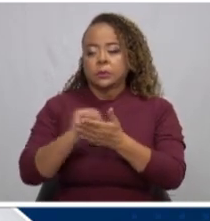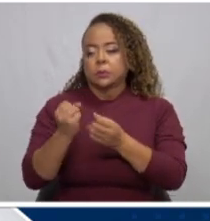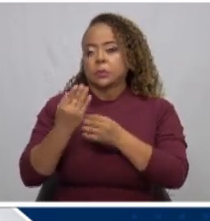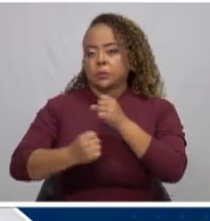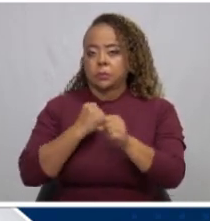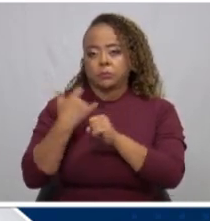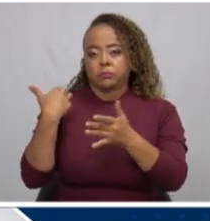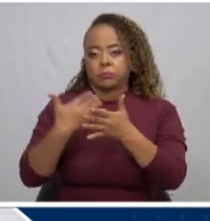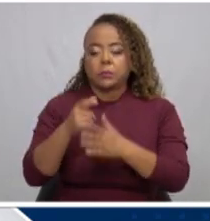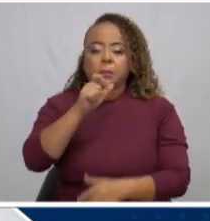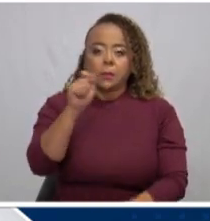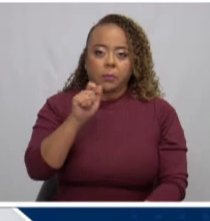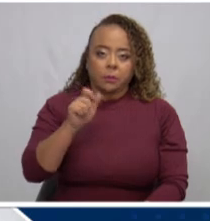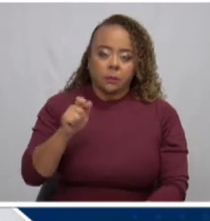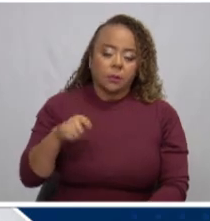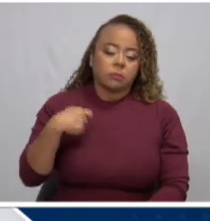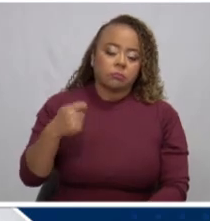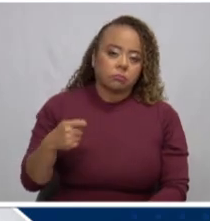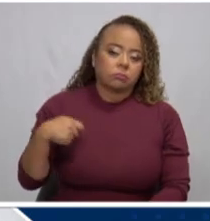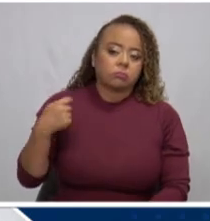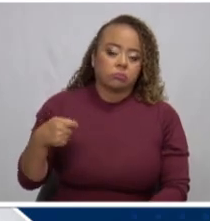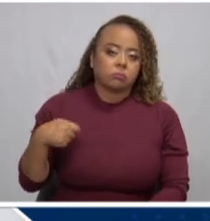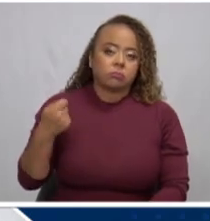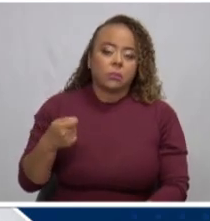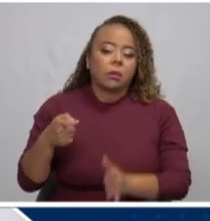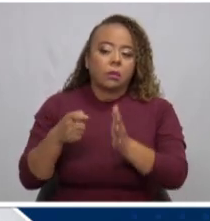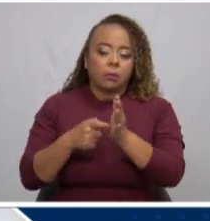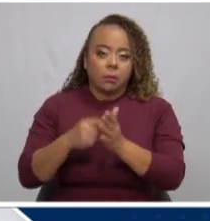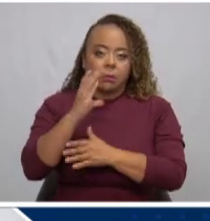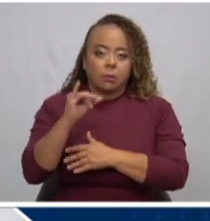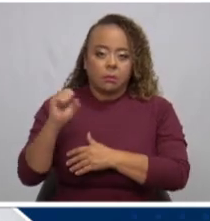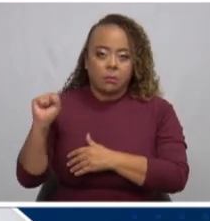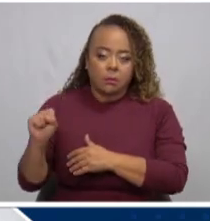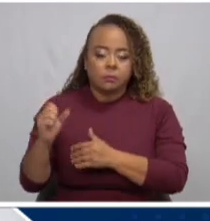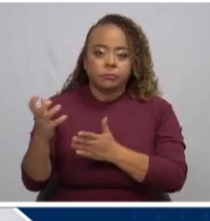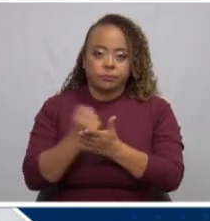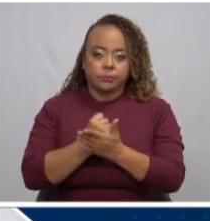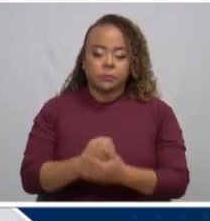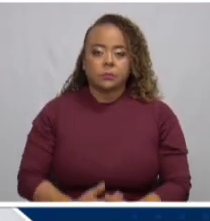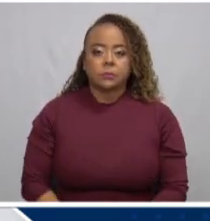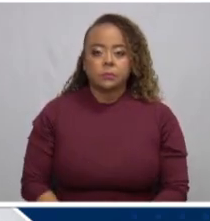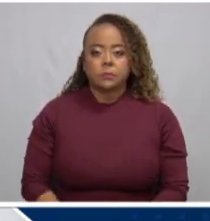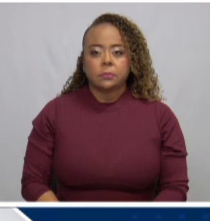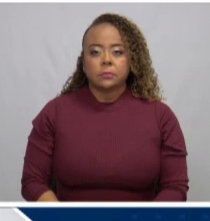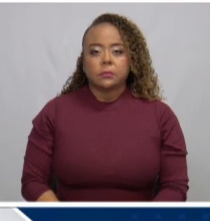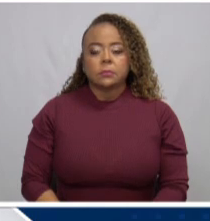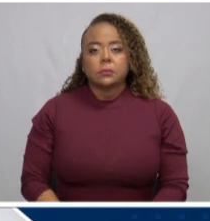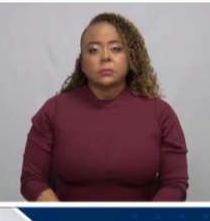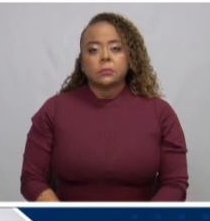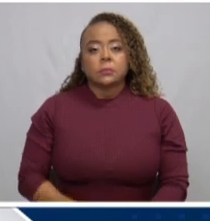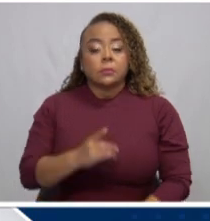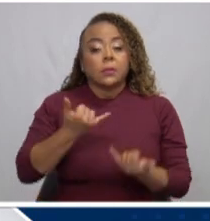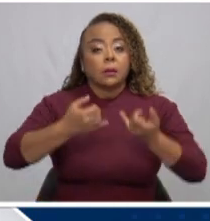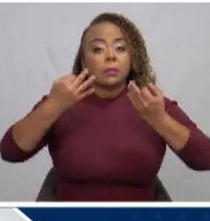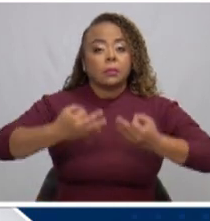años ellos llegan mes a mes y le pagan a la caja sobre la deuda que la caja les les cobró y están están al día